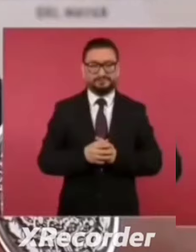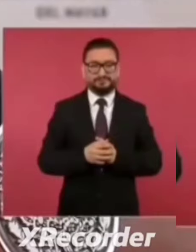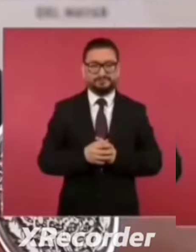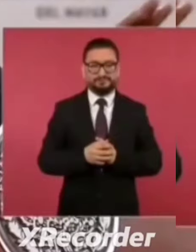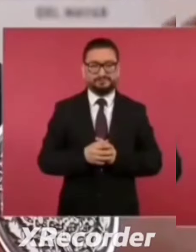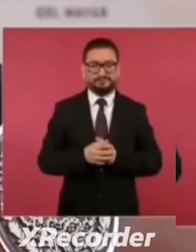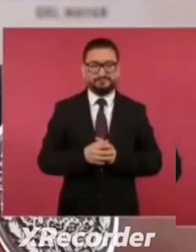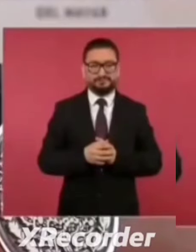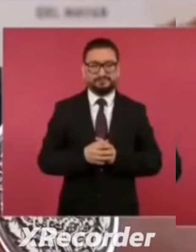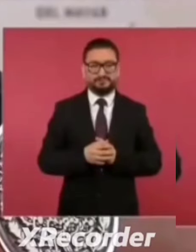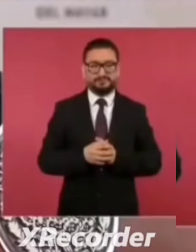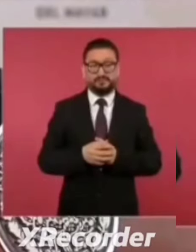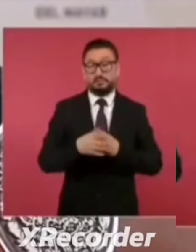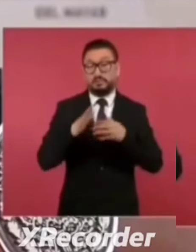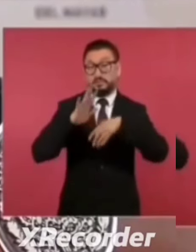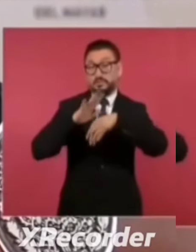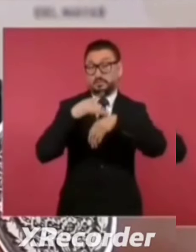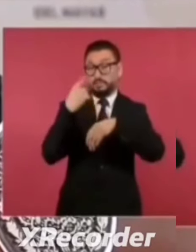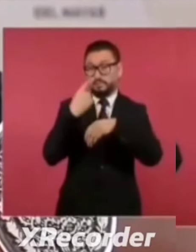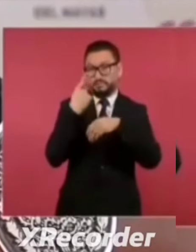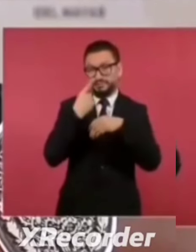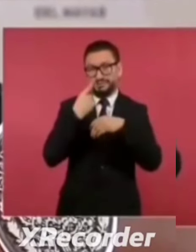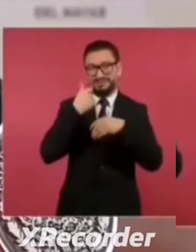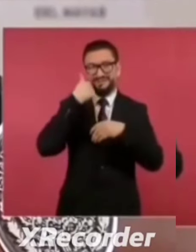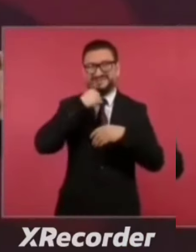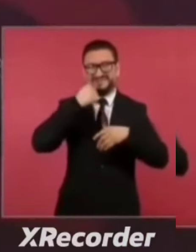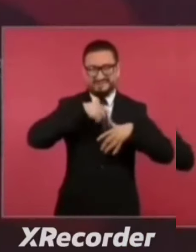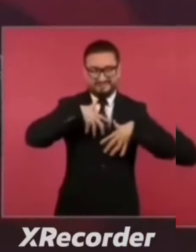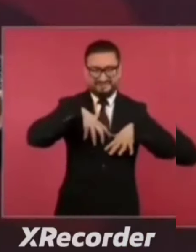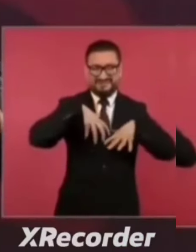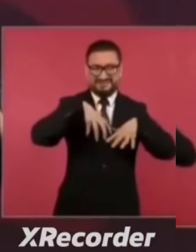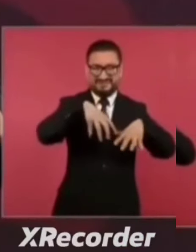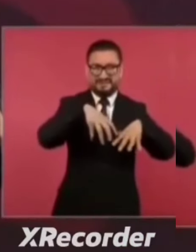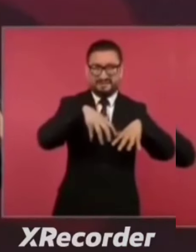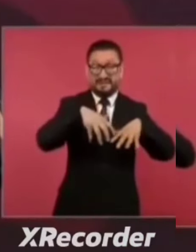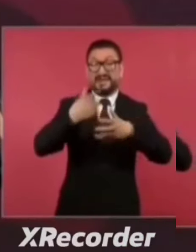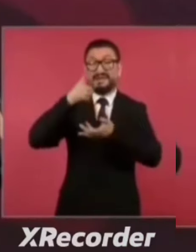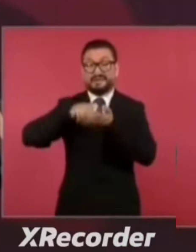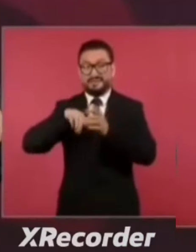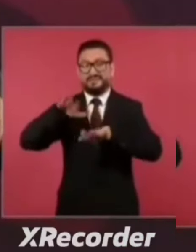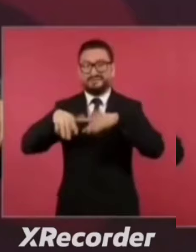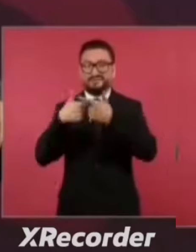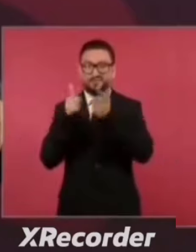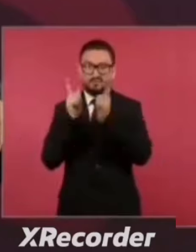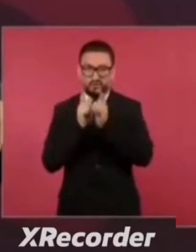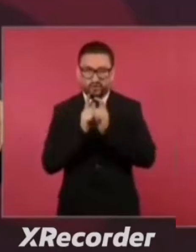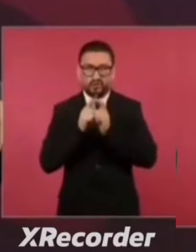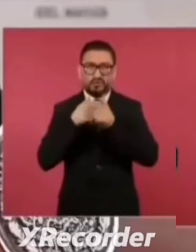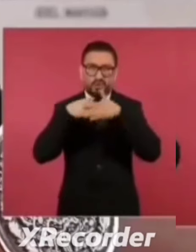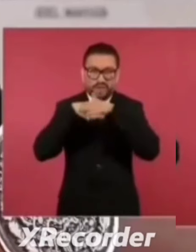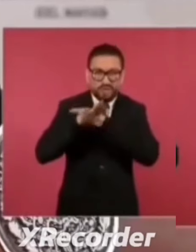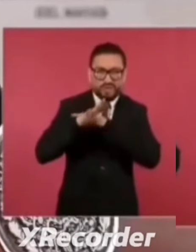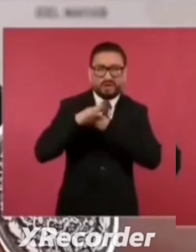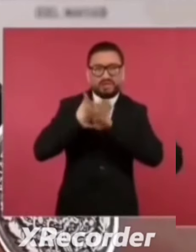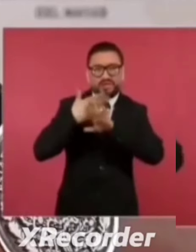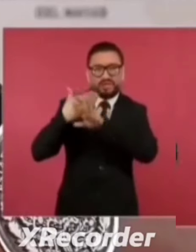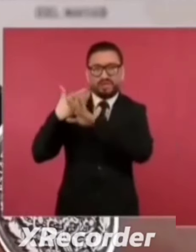porque siempre hay muchos infiltrados y provocadores. Entonces, di la